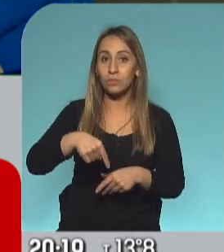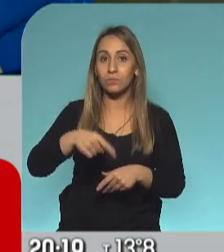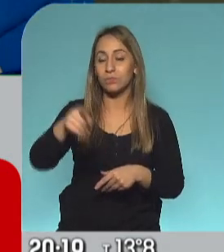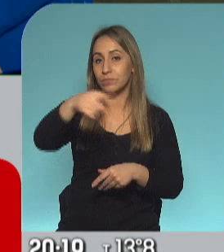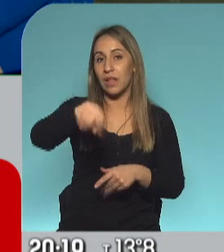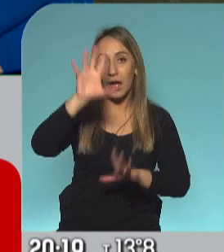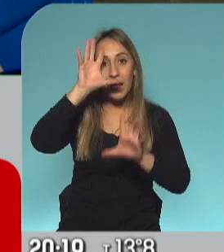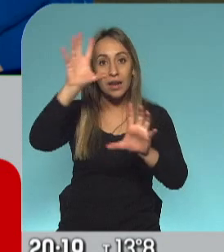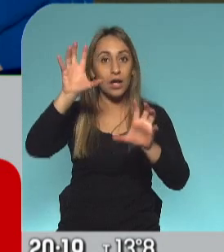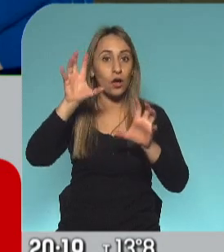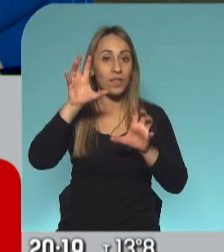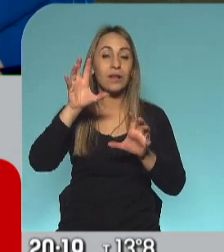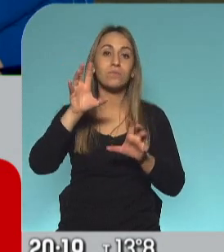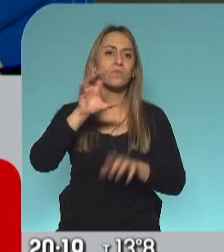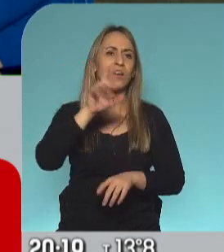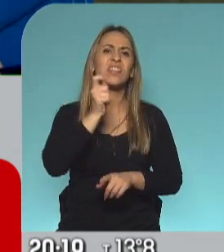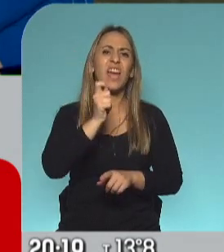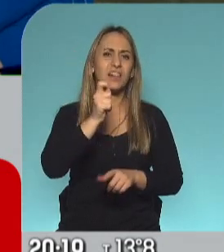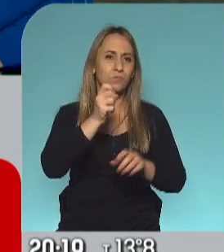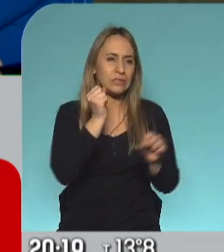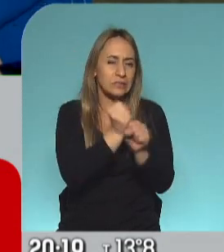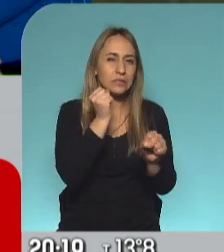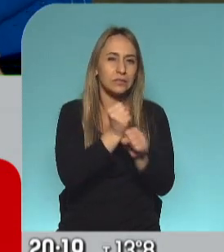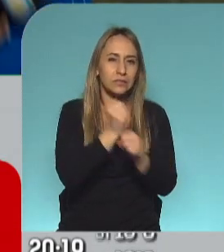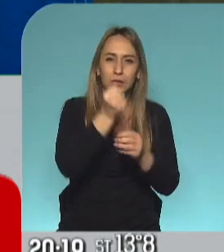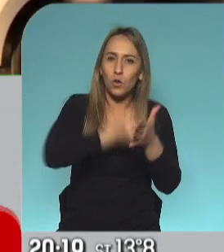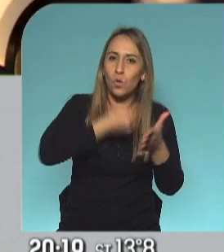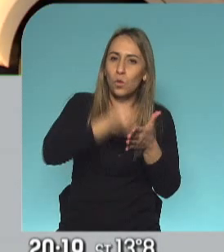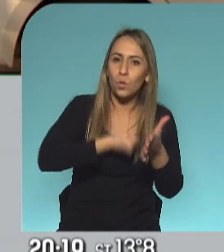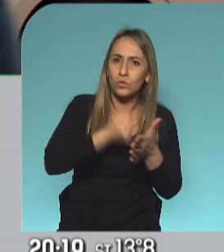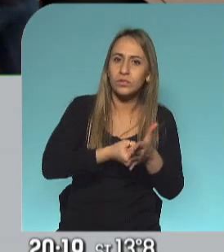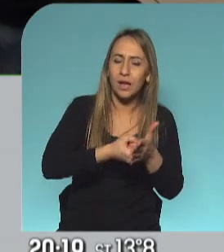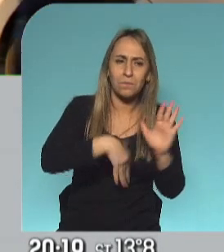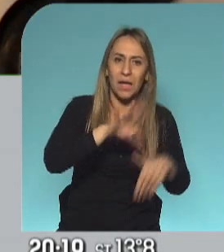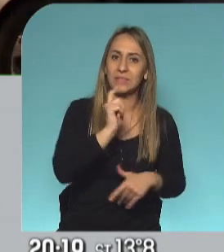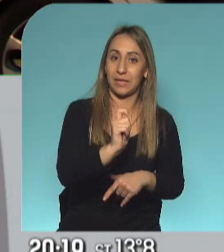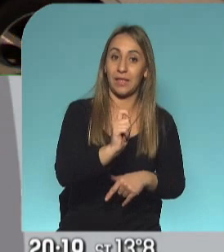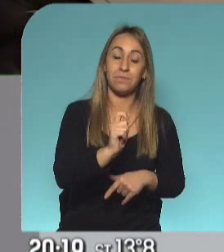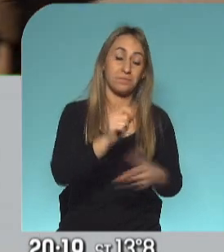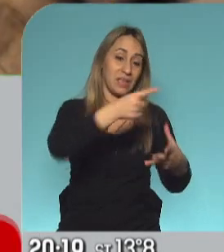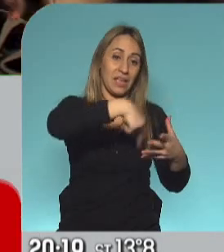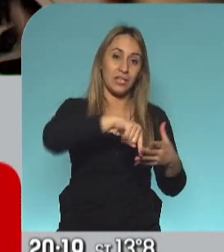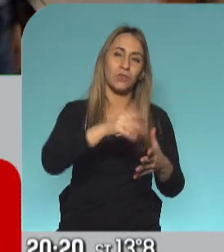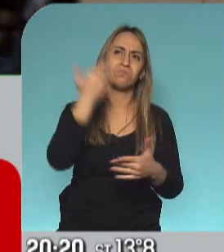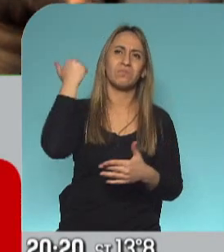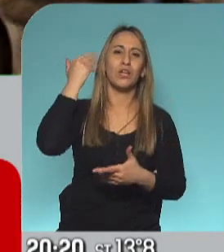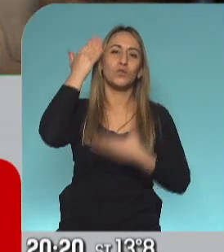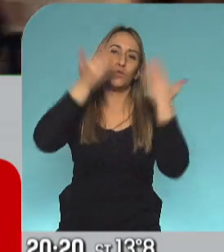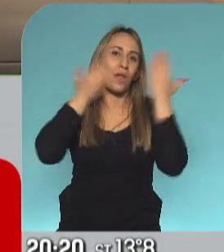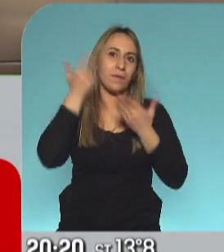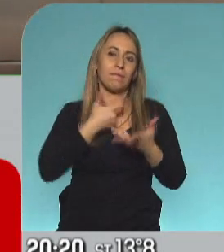más hacen por la sociedad, aquellos que tenían el sueño de trabajar en la salud, doctor como